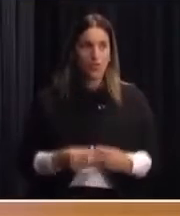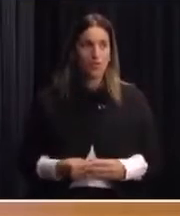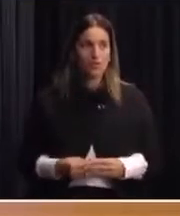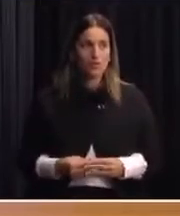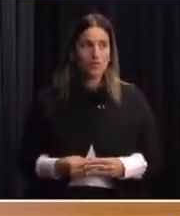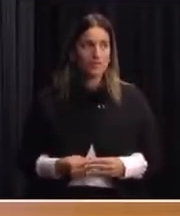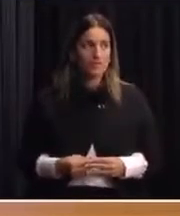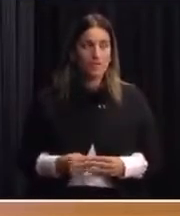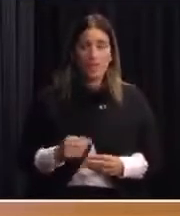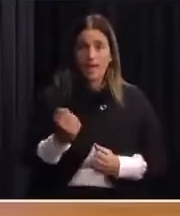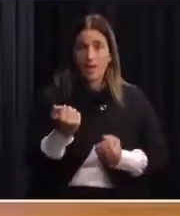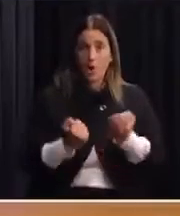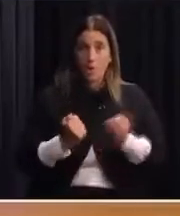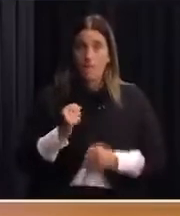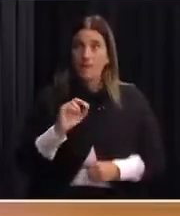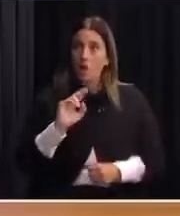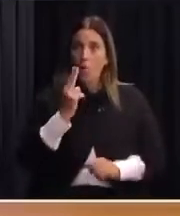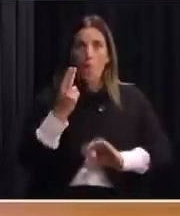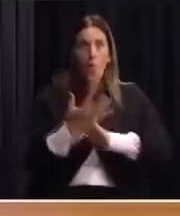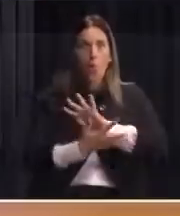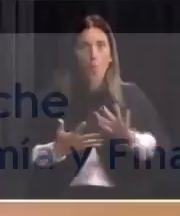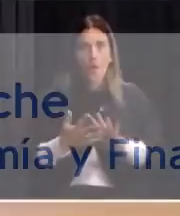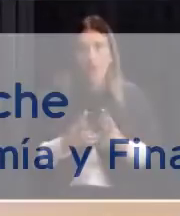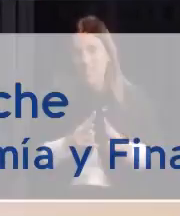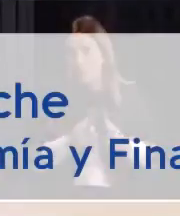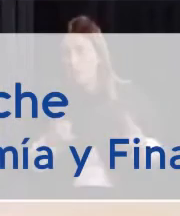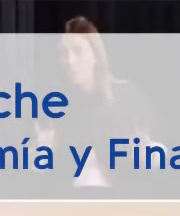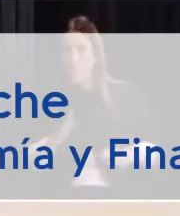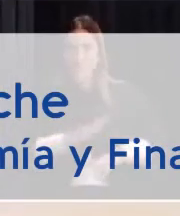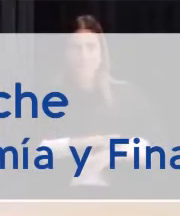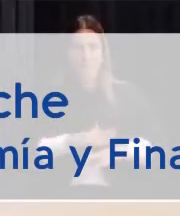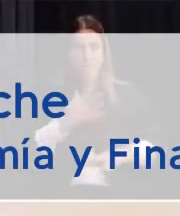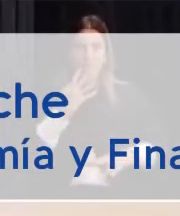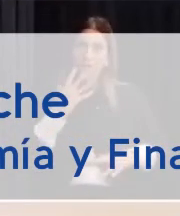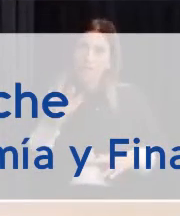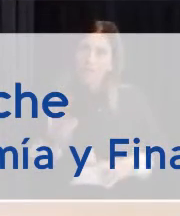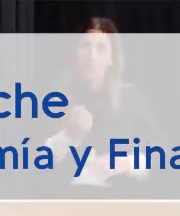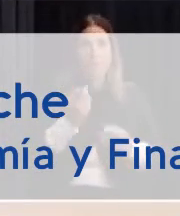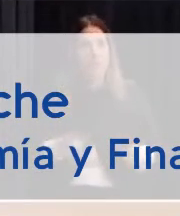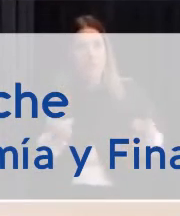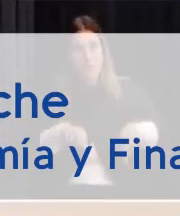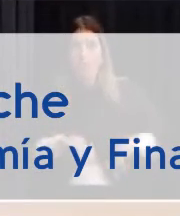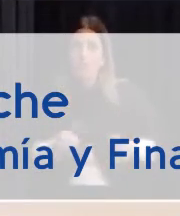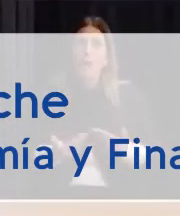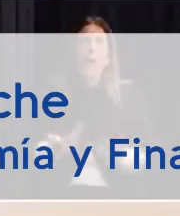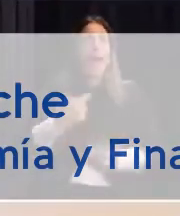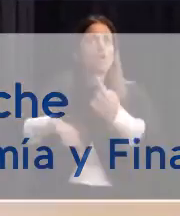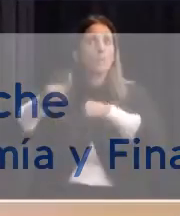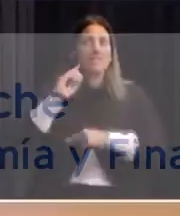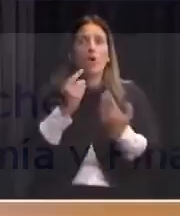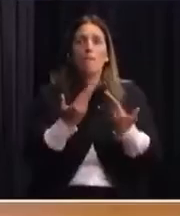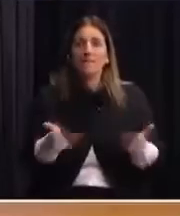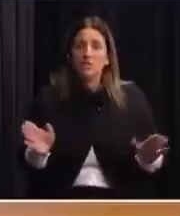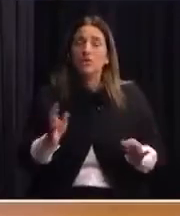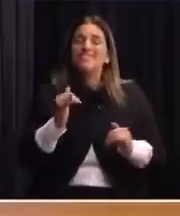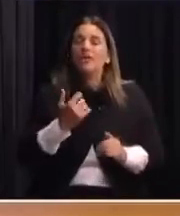la economía uruguaya se encuentra en una fase de recuperación que inició el año pasado y si bien todavía